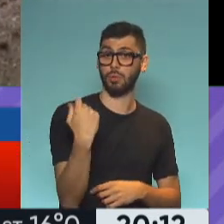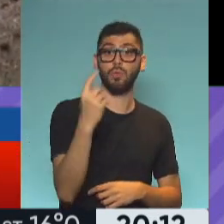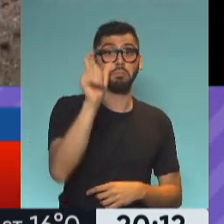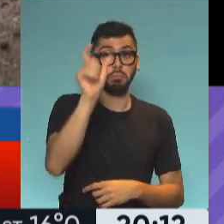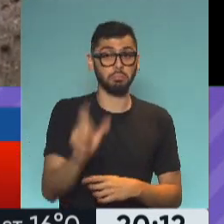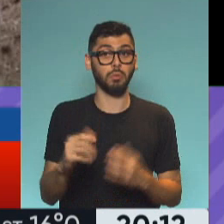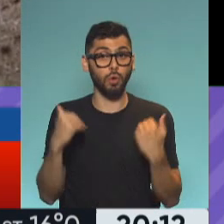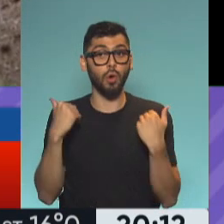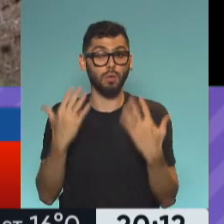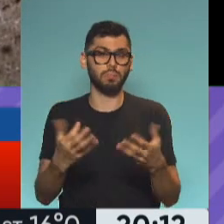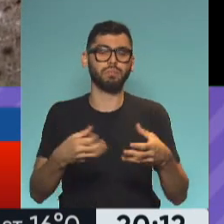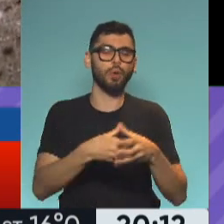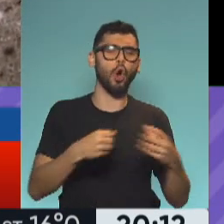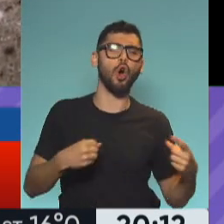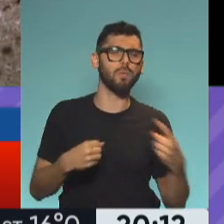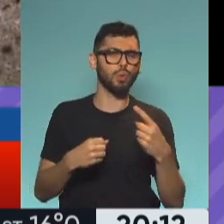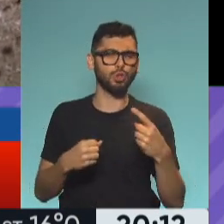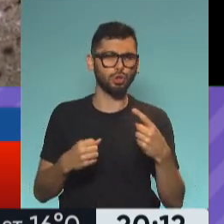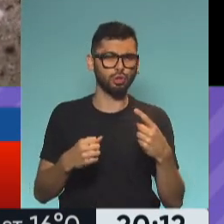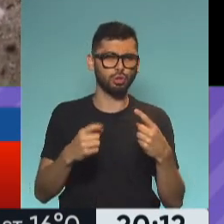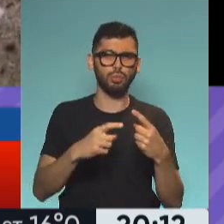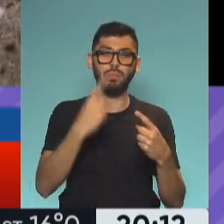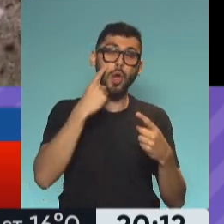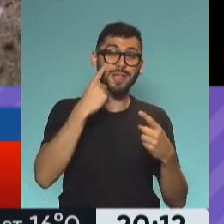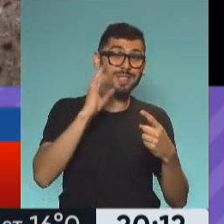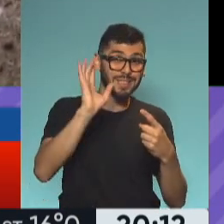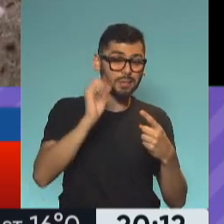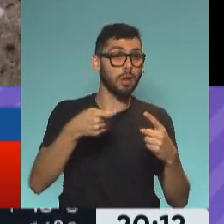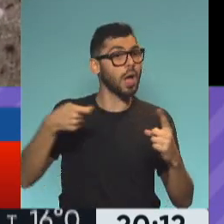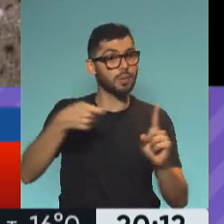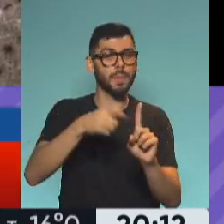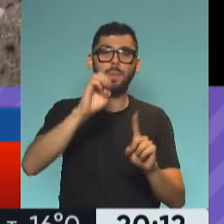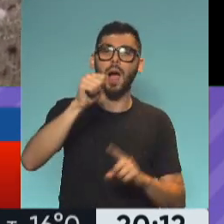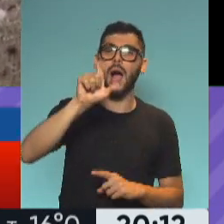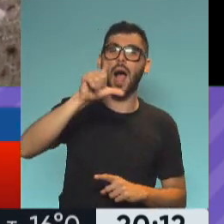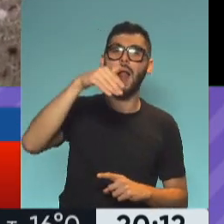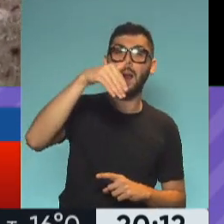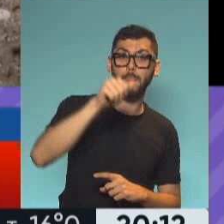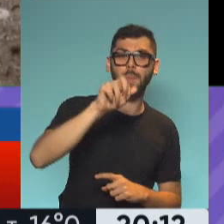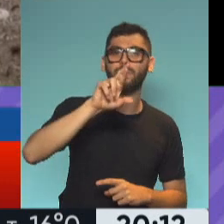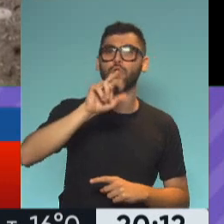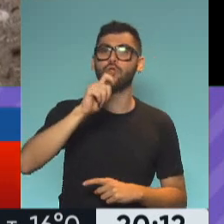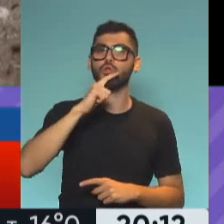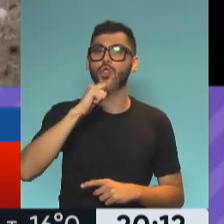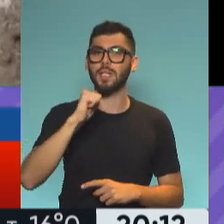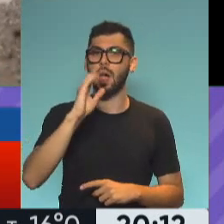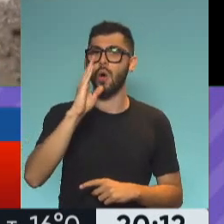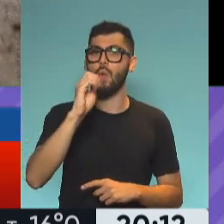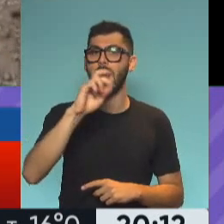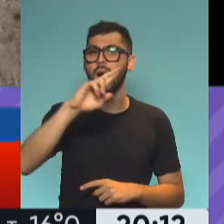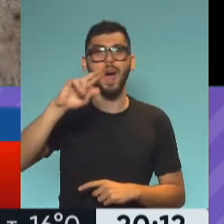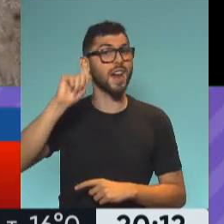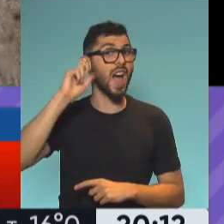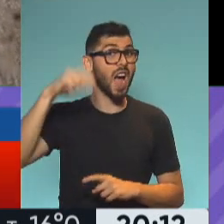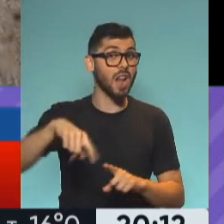candidata opositora a una alcaldía hablamos de alma rosa barragán que fue asesinado en plena